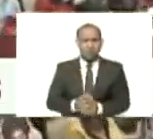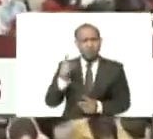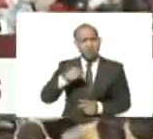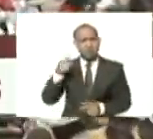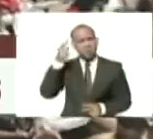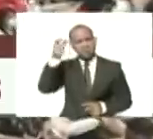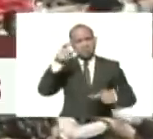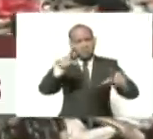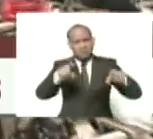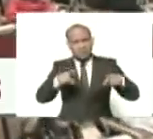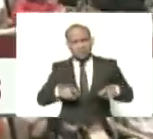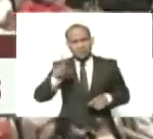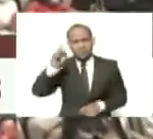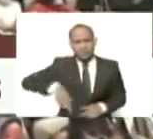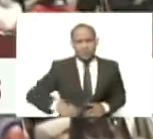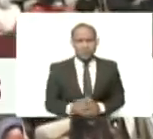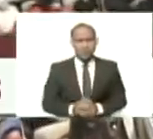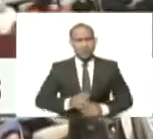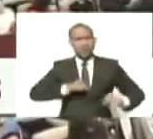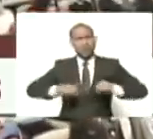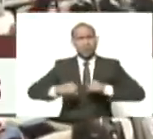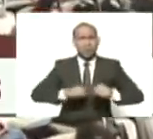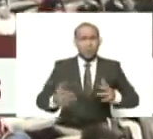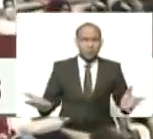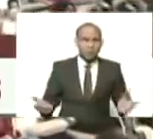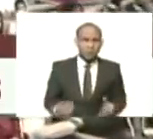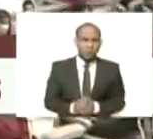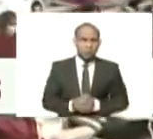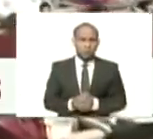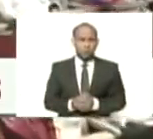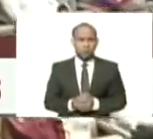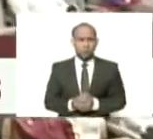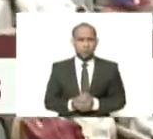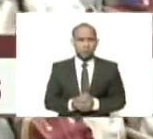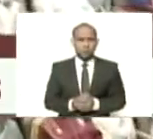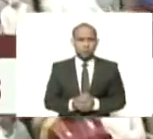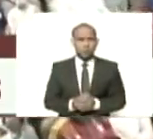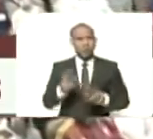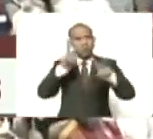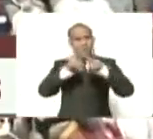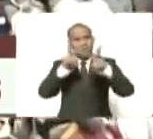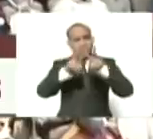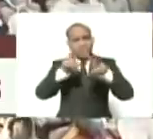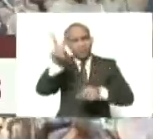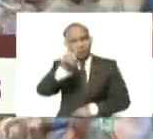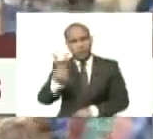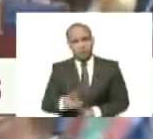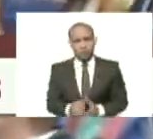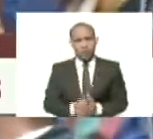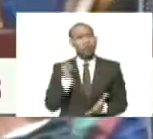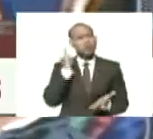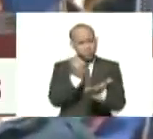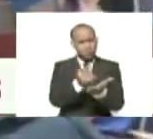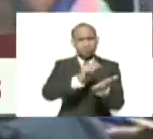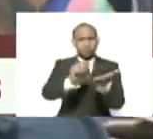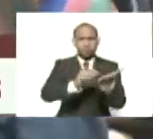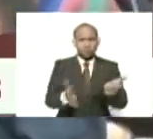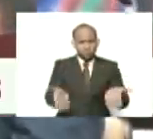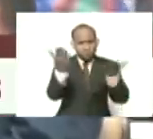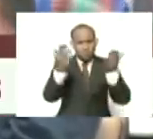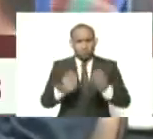y campesinas, en el movimiento de viviendo venezolanos, se inscriban.